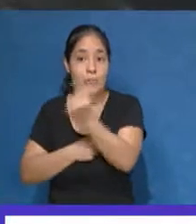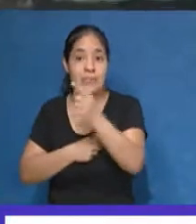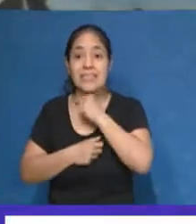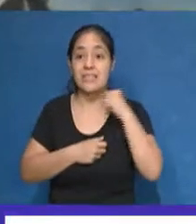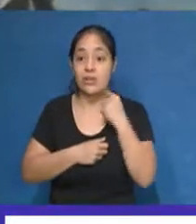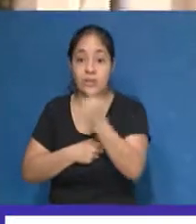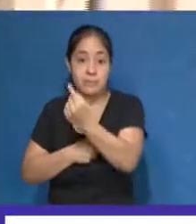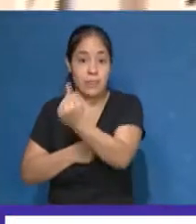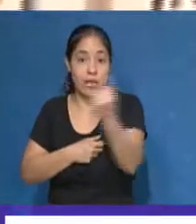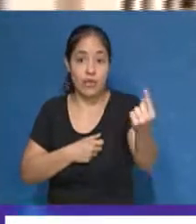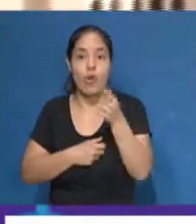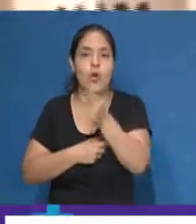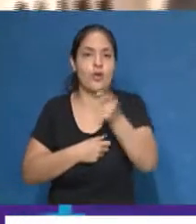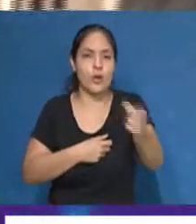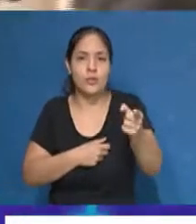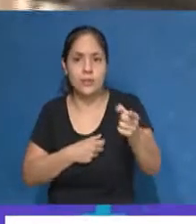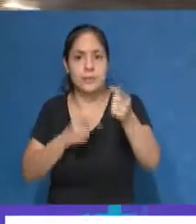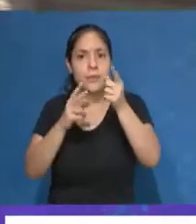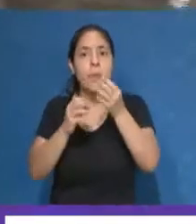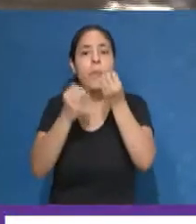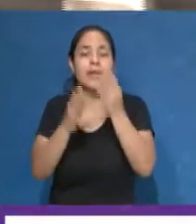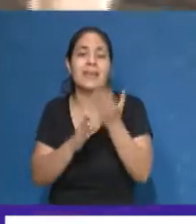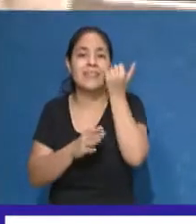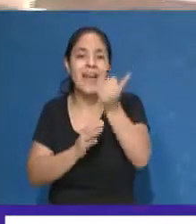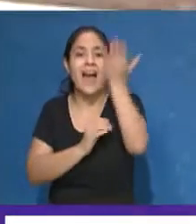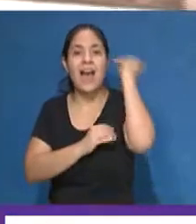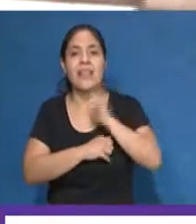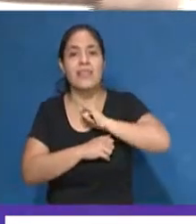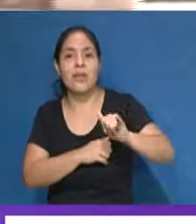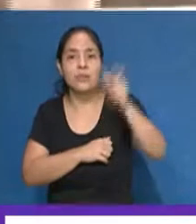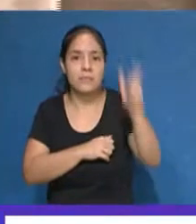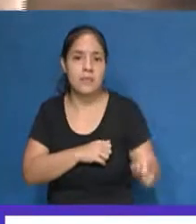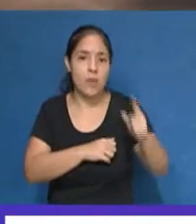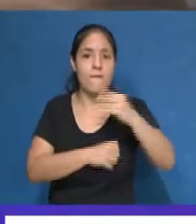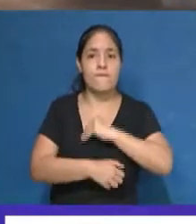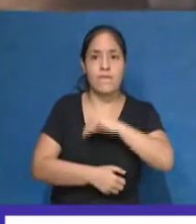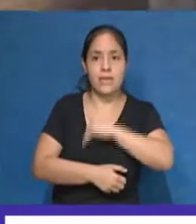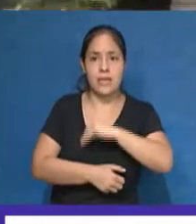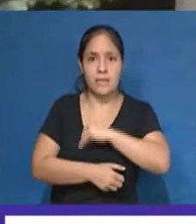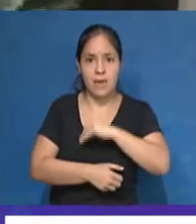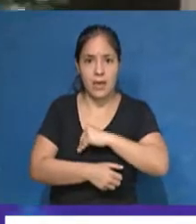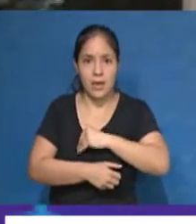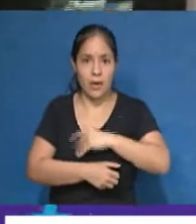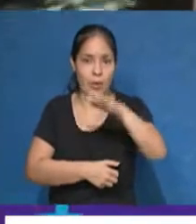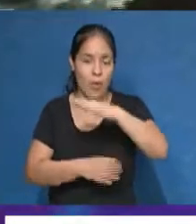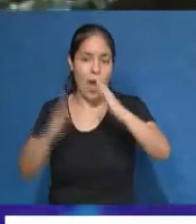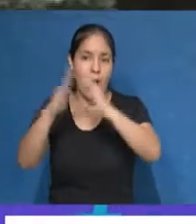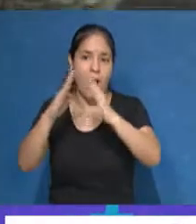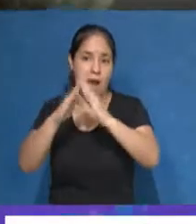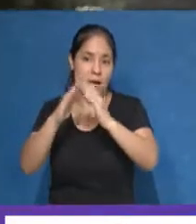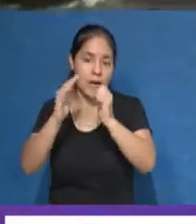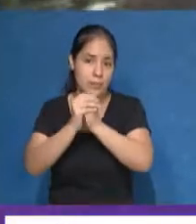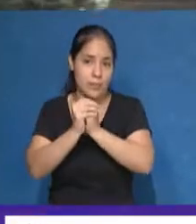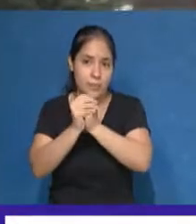en contra a raíz de una denuncia radicada precisamente por esta víctima en el arzobispado. Y estaba